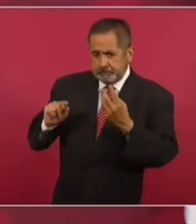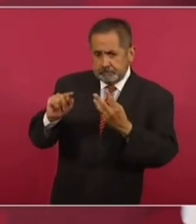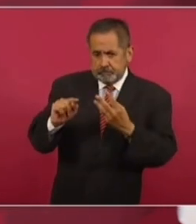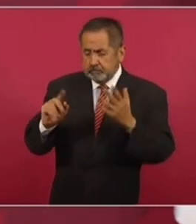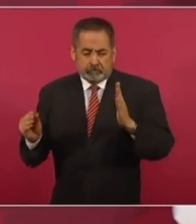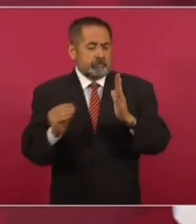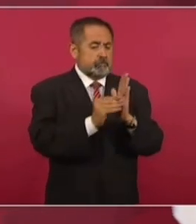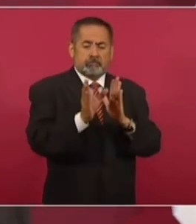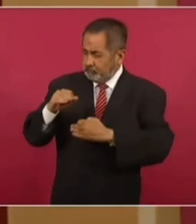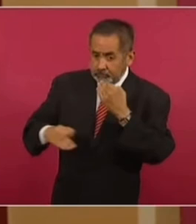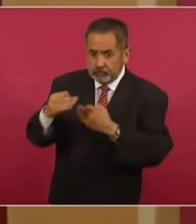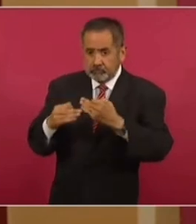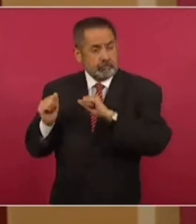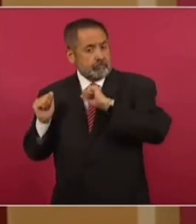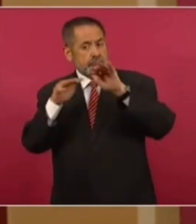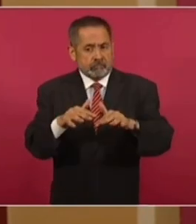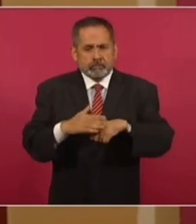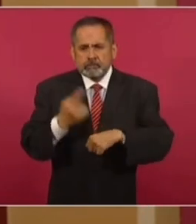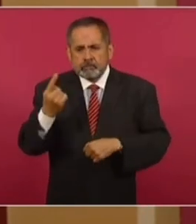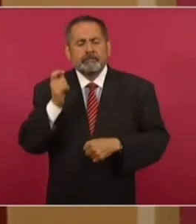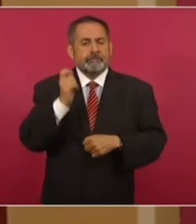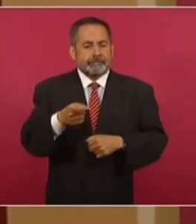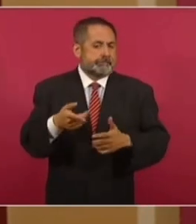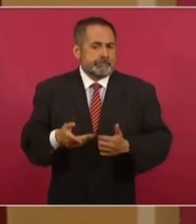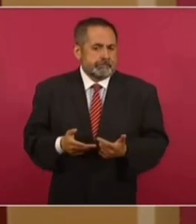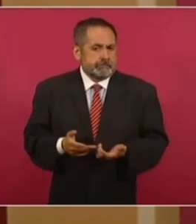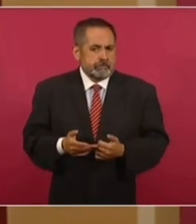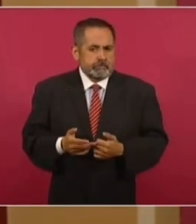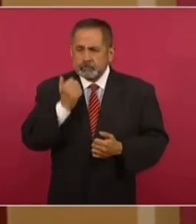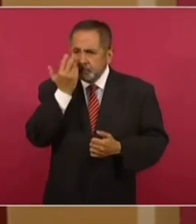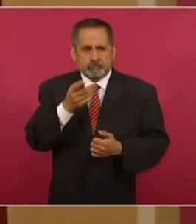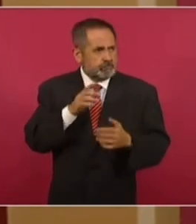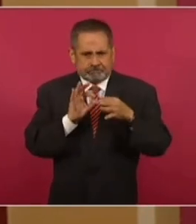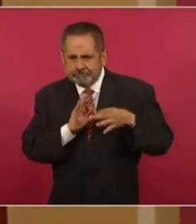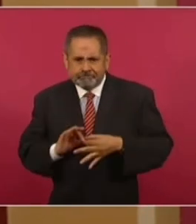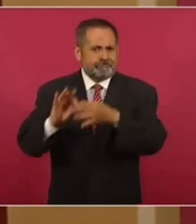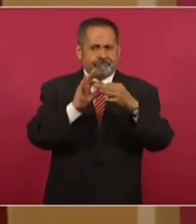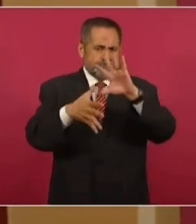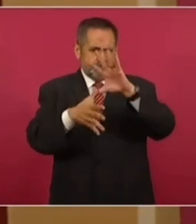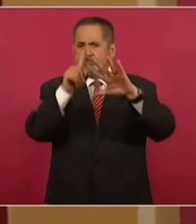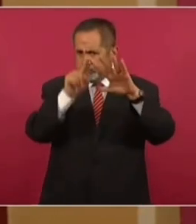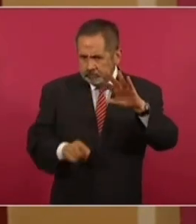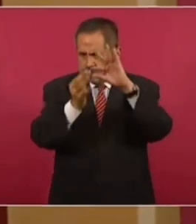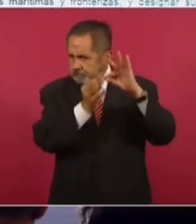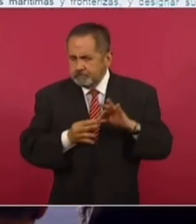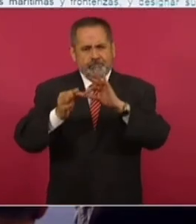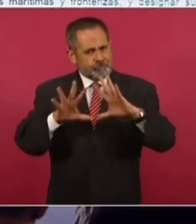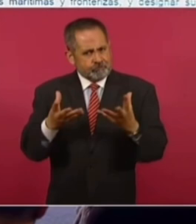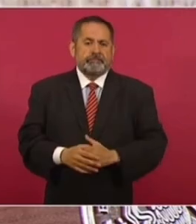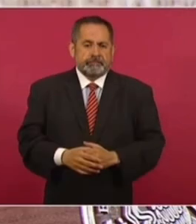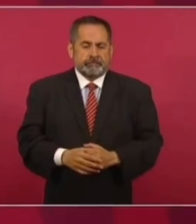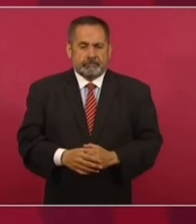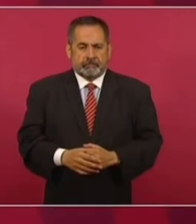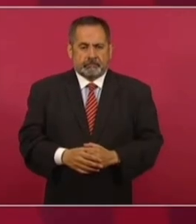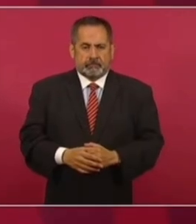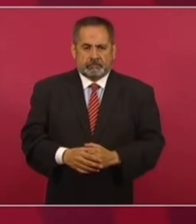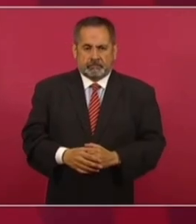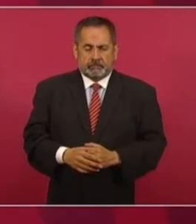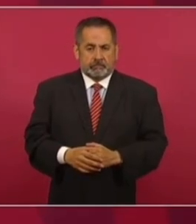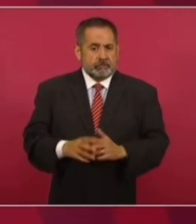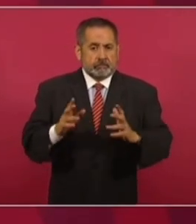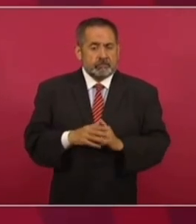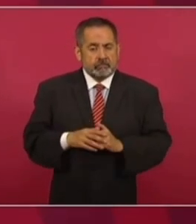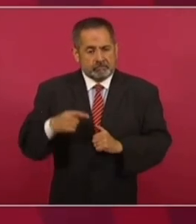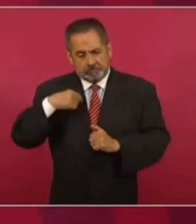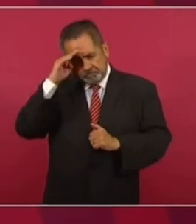en las constituciones de los pueblos. Es porque queremos buscar la unidad en América, la hermandad en América. Y yo